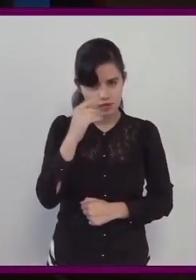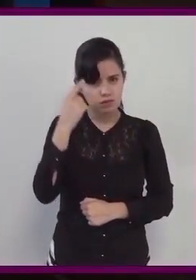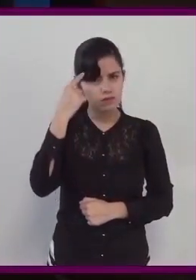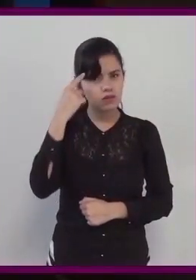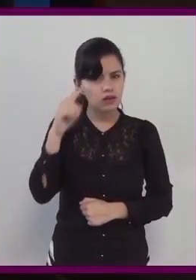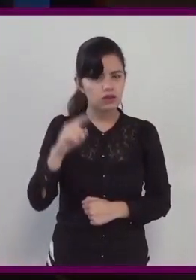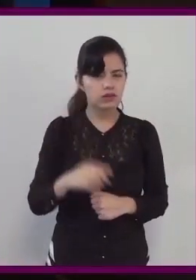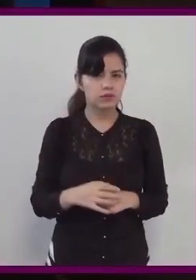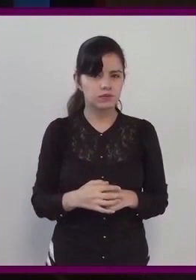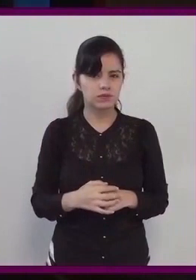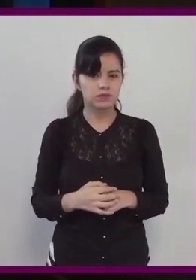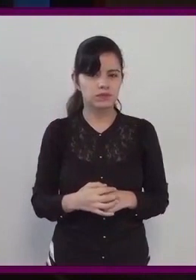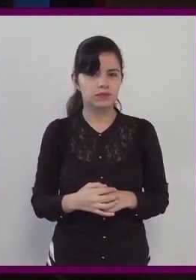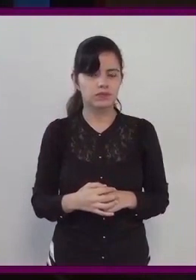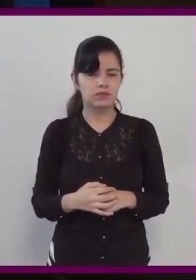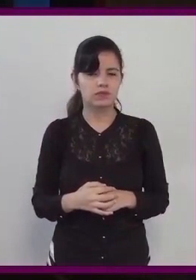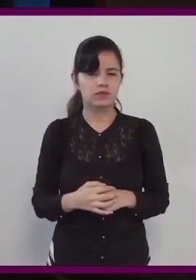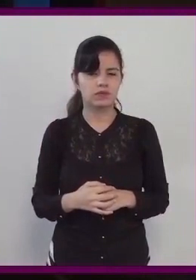Y hacer